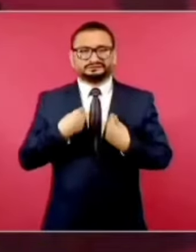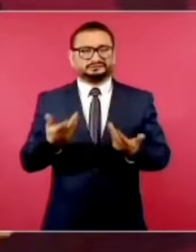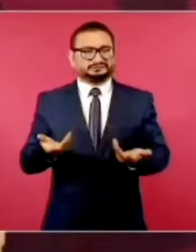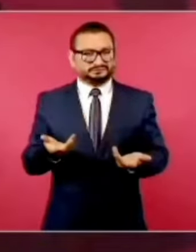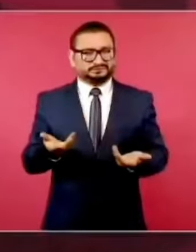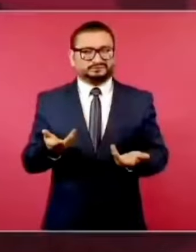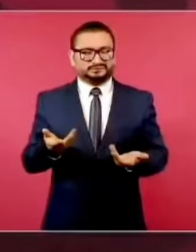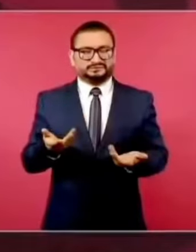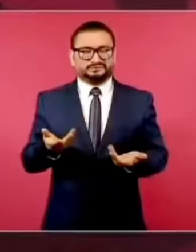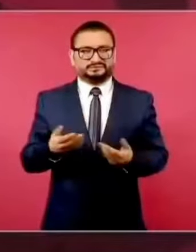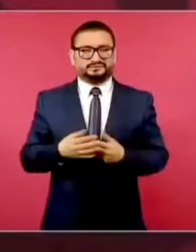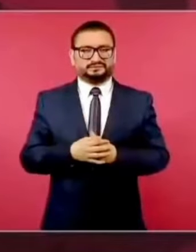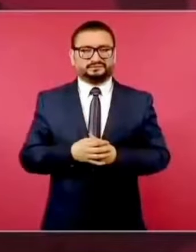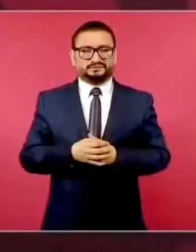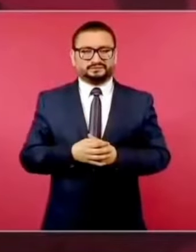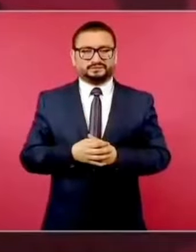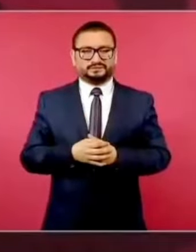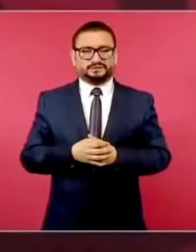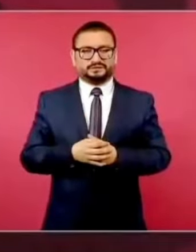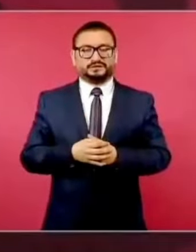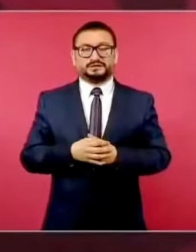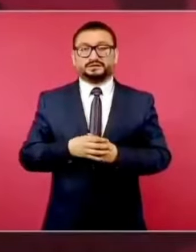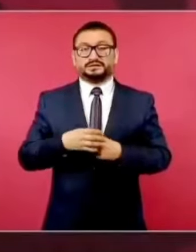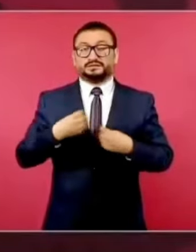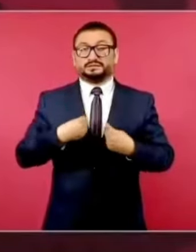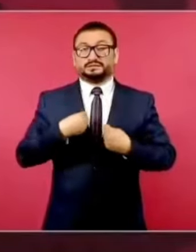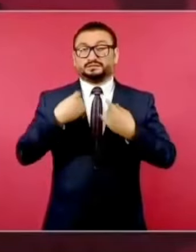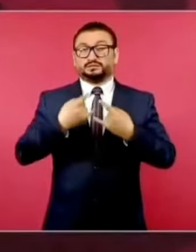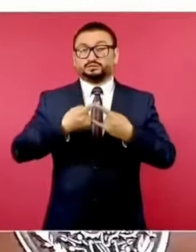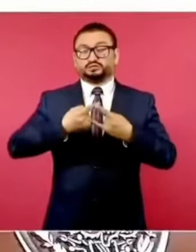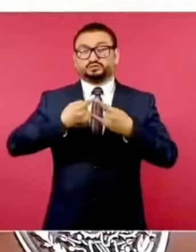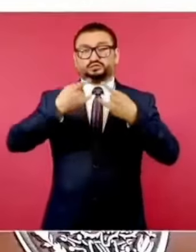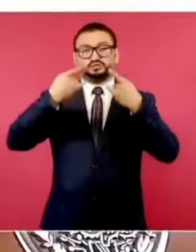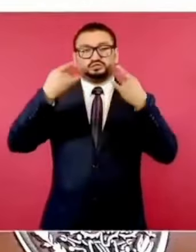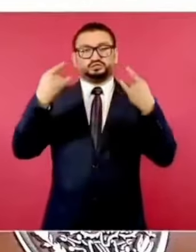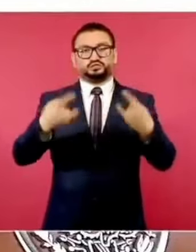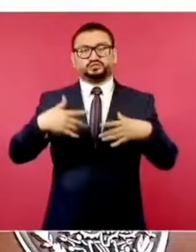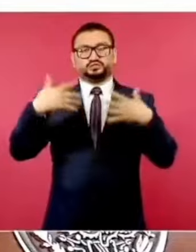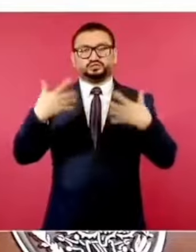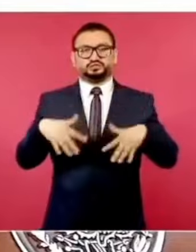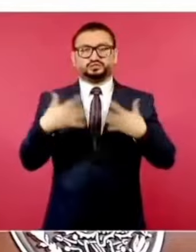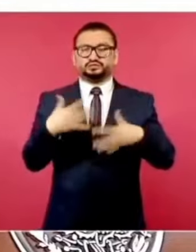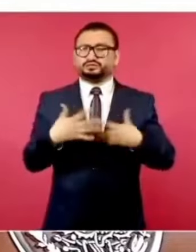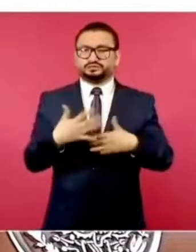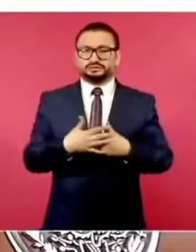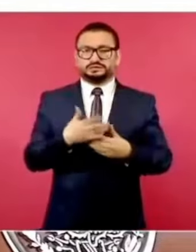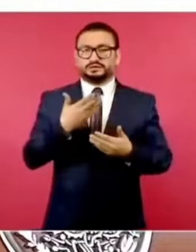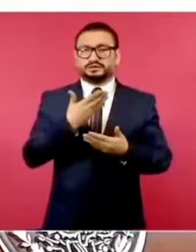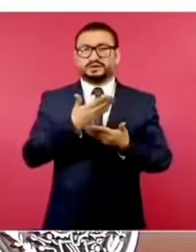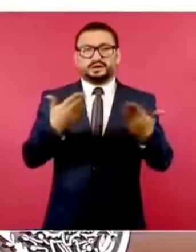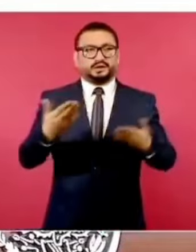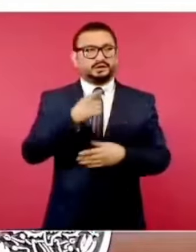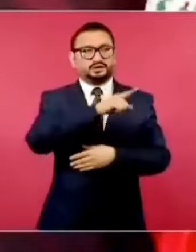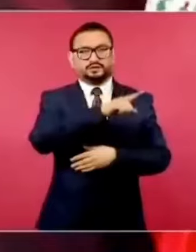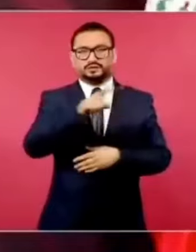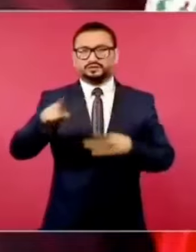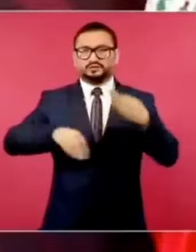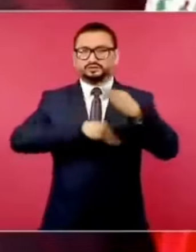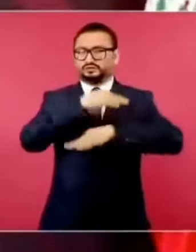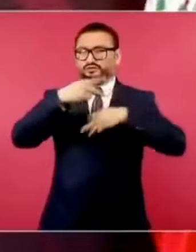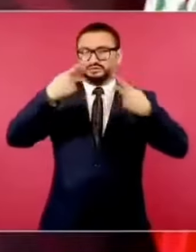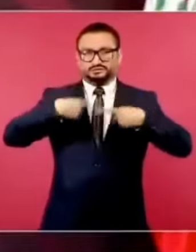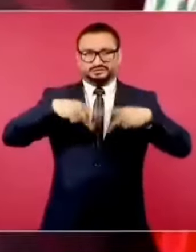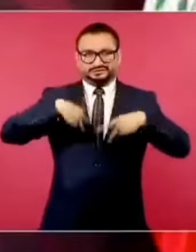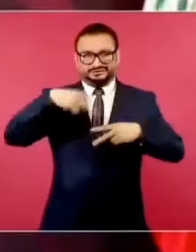en un momento estelar y además ustedes, todos los mexicanos,